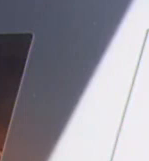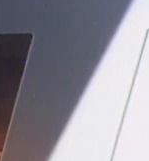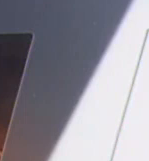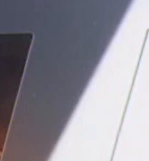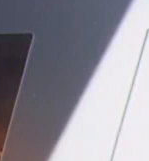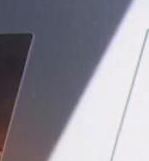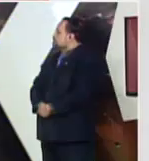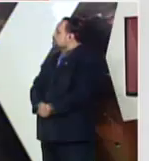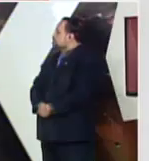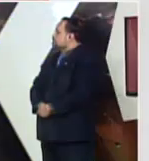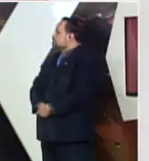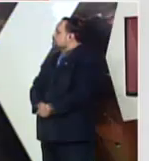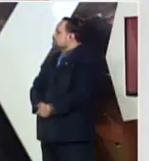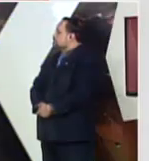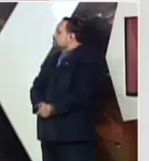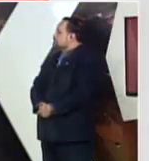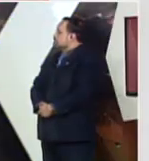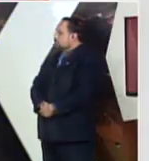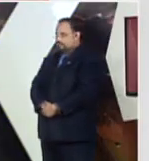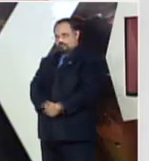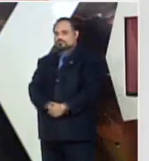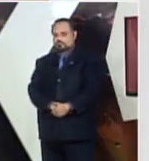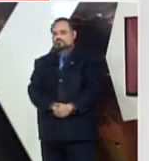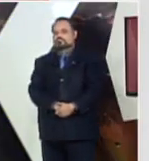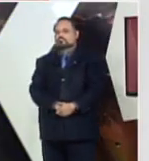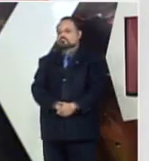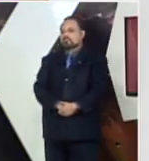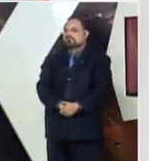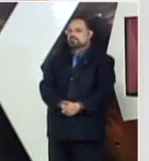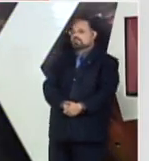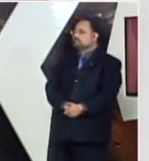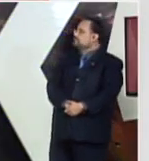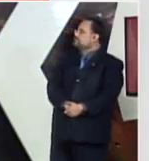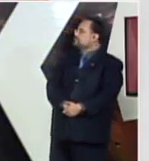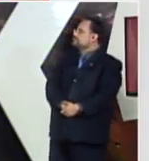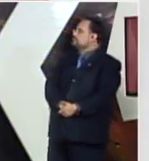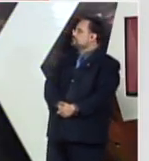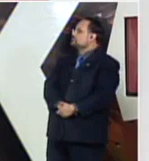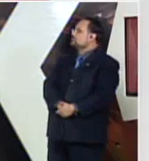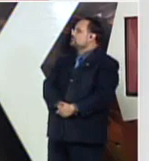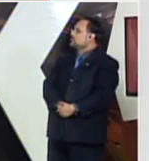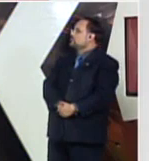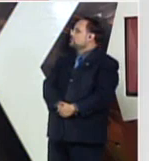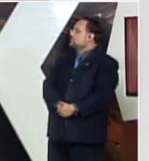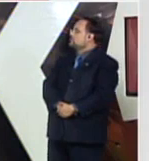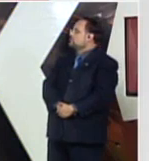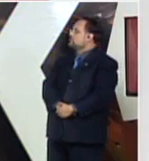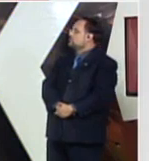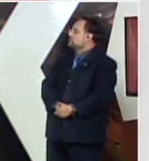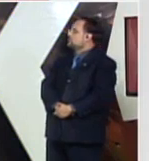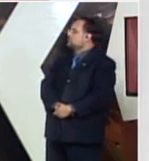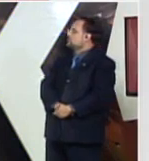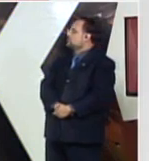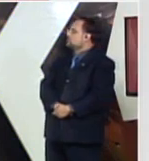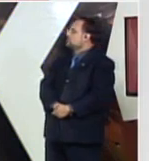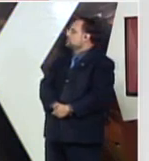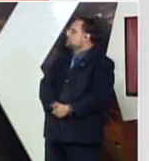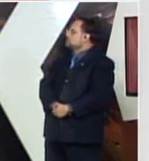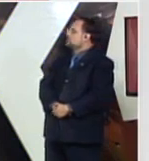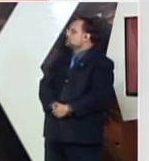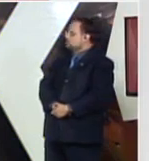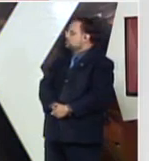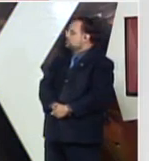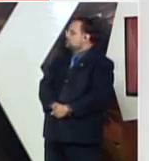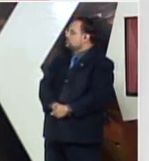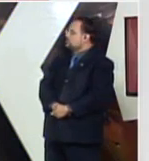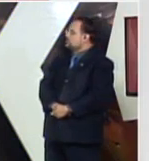pues algunos cultivos con daños la situación que se da por esta pandemia seals es también esa parte económica se ve afectada y esto puede ser